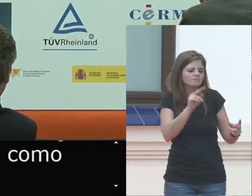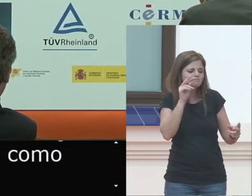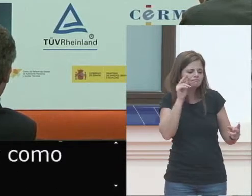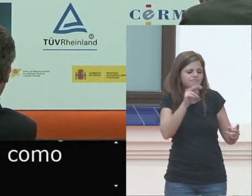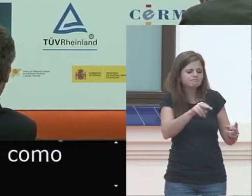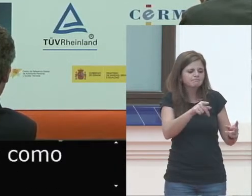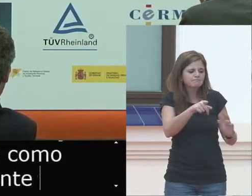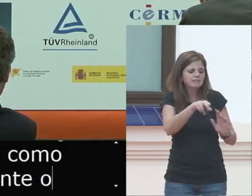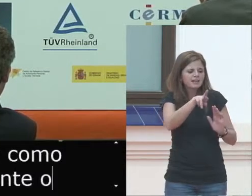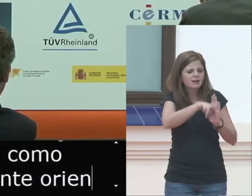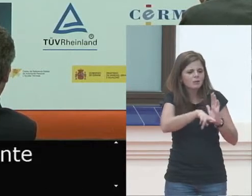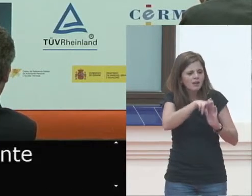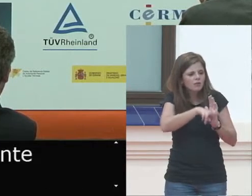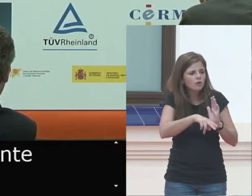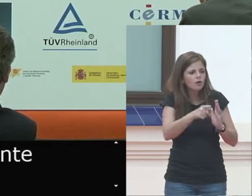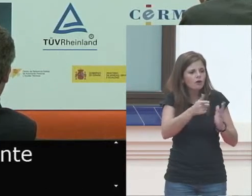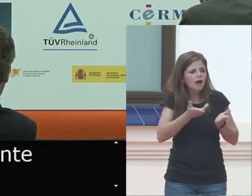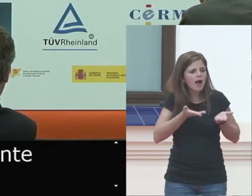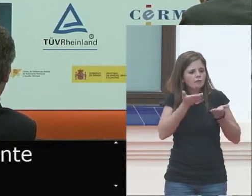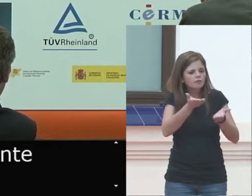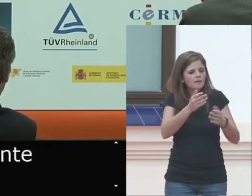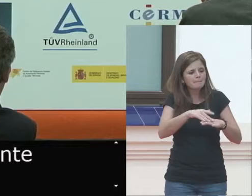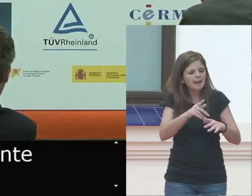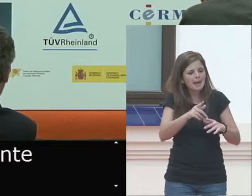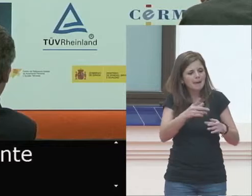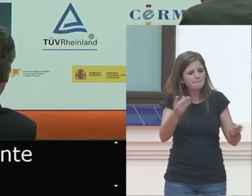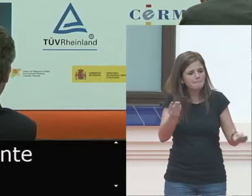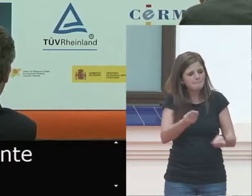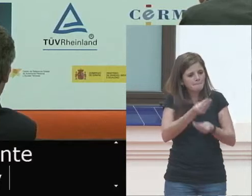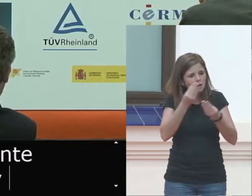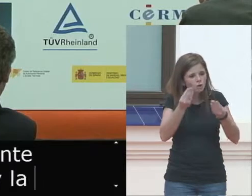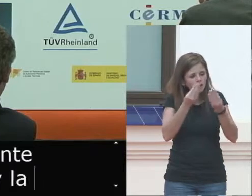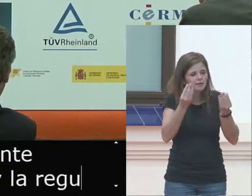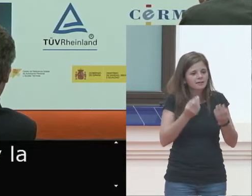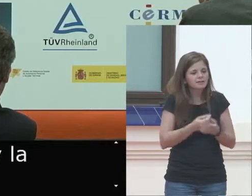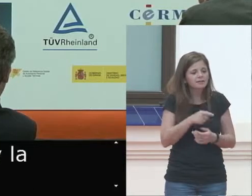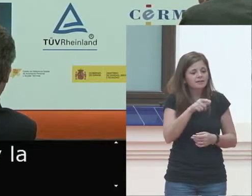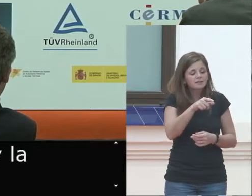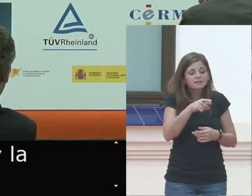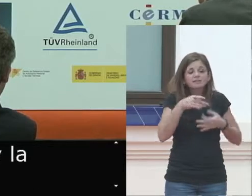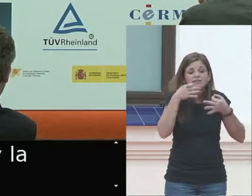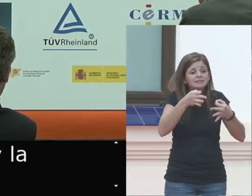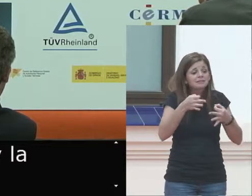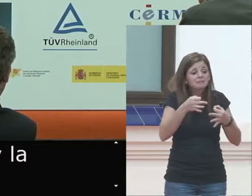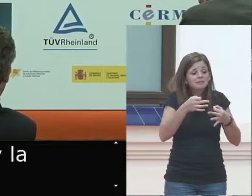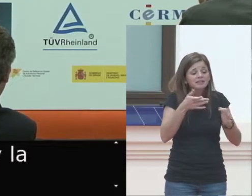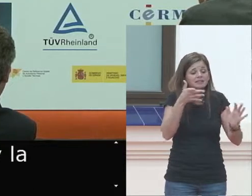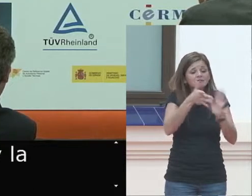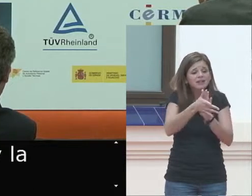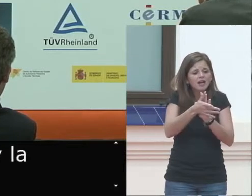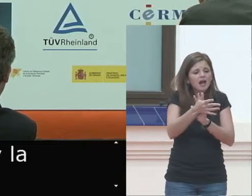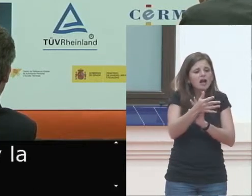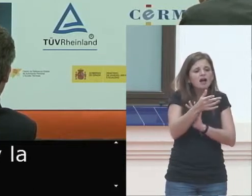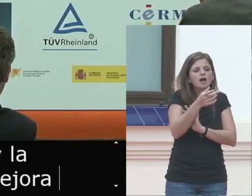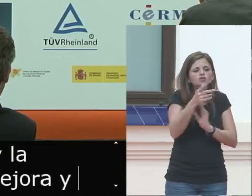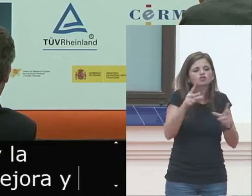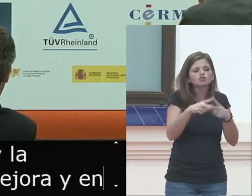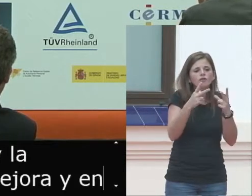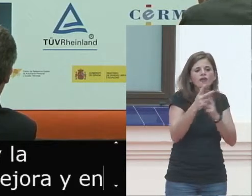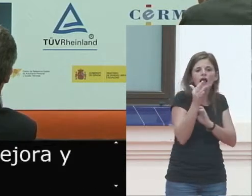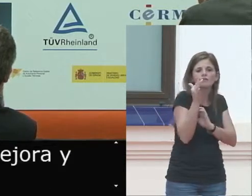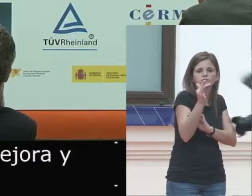la regulación, medidos en términos de mejora y enfocada a un resultado de mejora, va a ser siempre un bien social, va a ser siempre una mejor